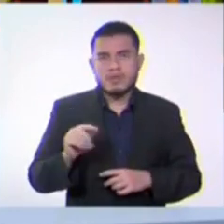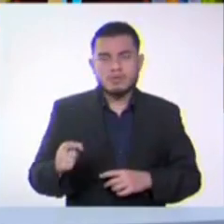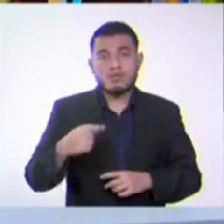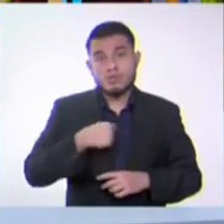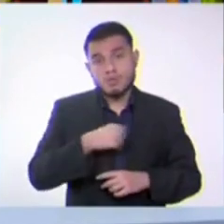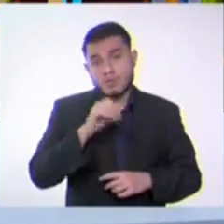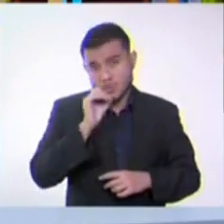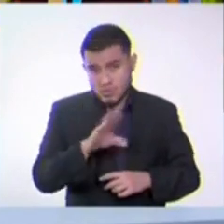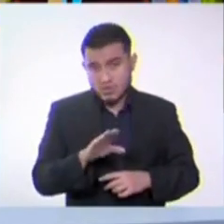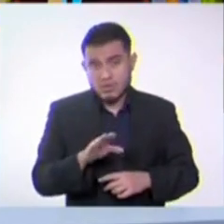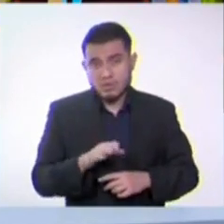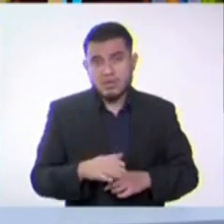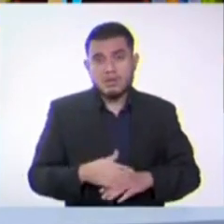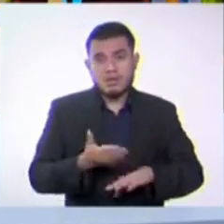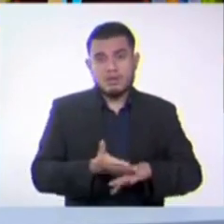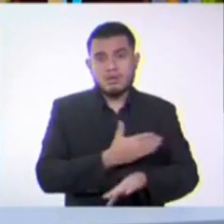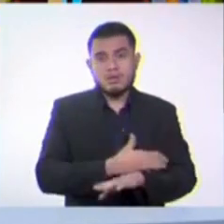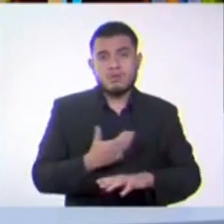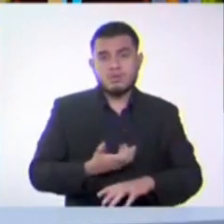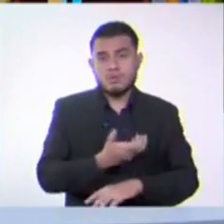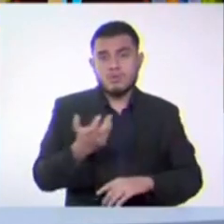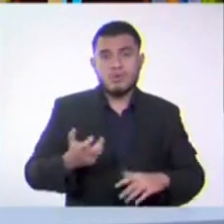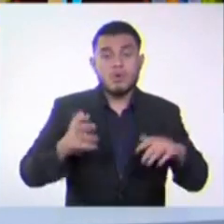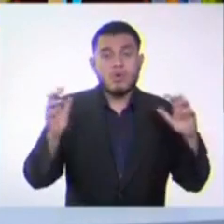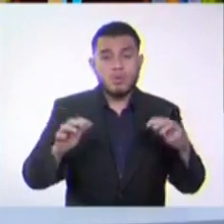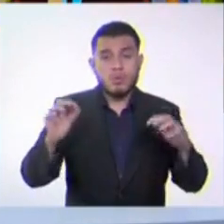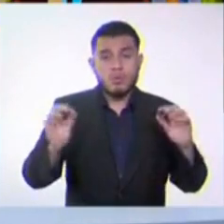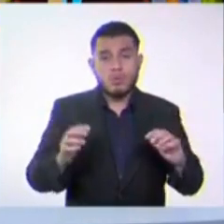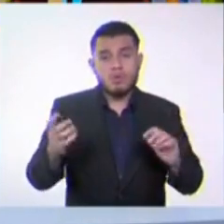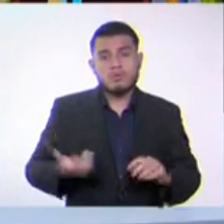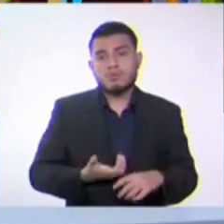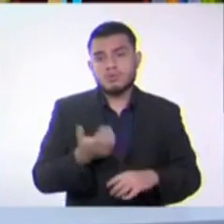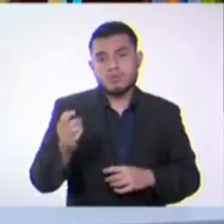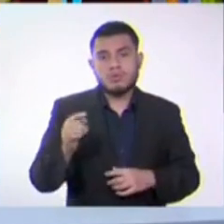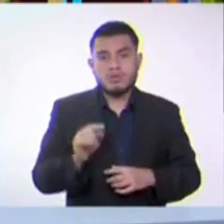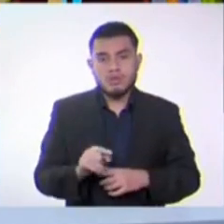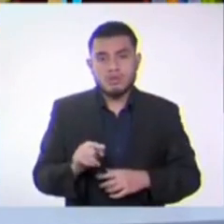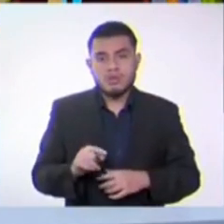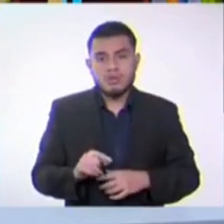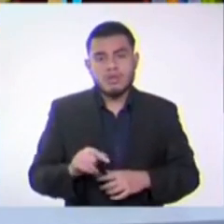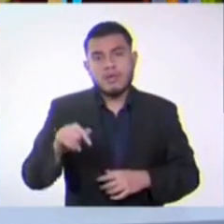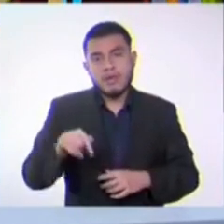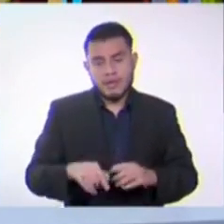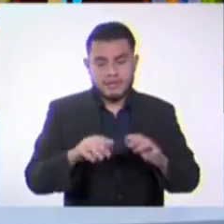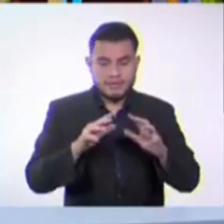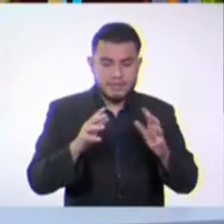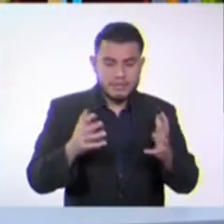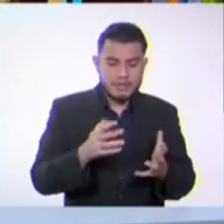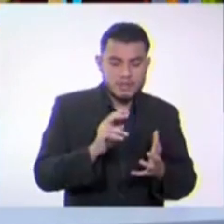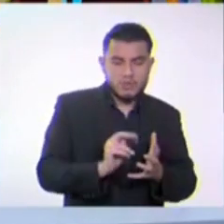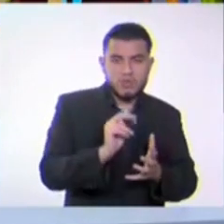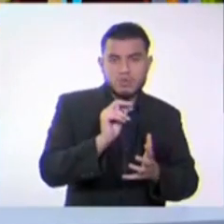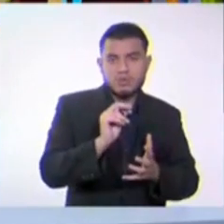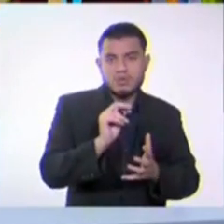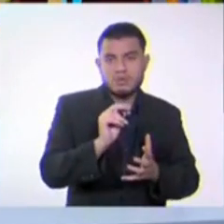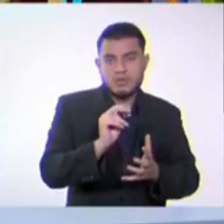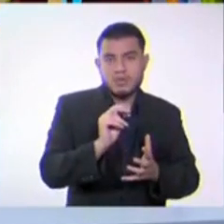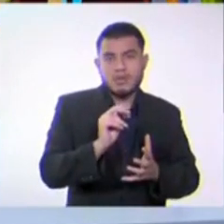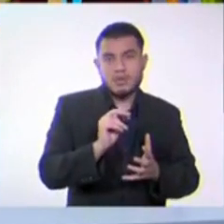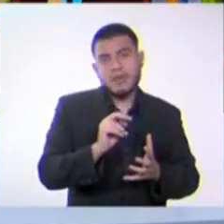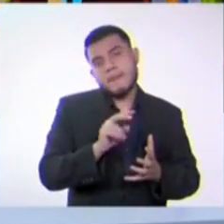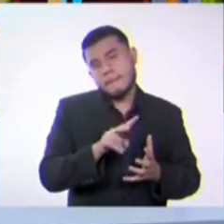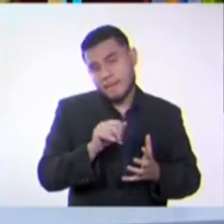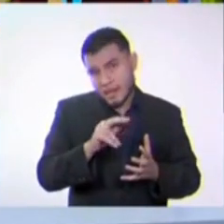mencionar, generalmente cuando estamos en la época lluviosa nos encontramos en este hemisferio norte en verano o